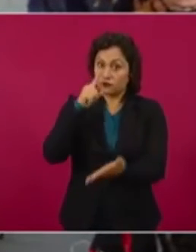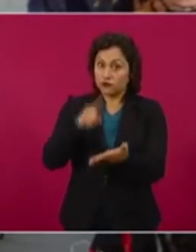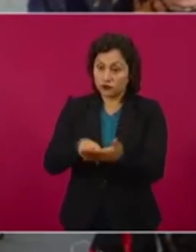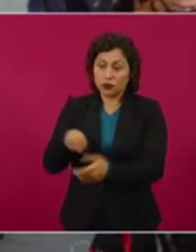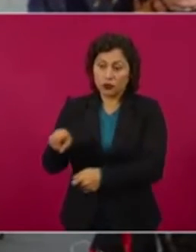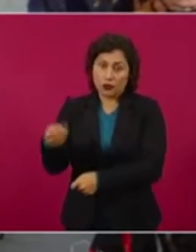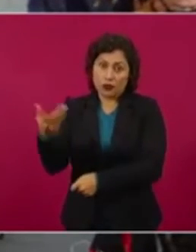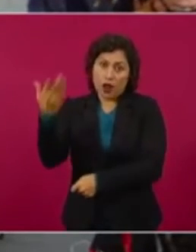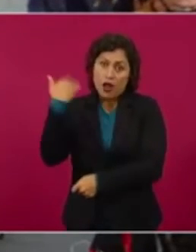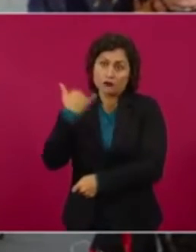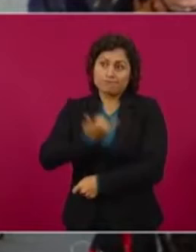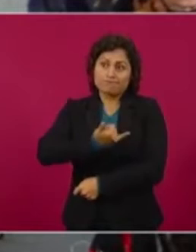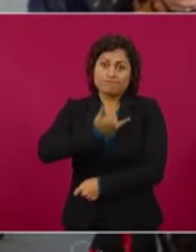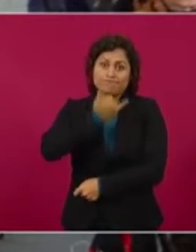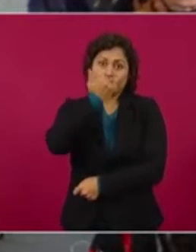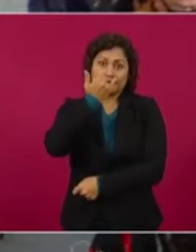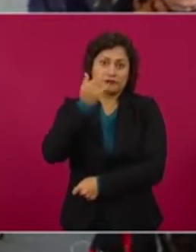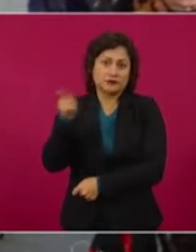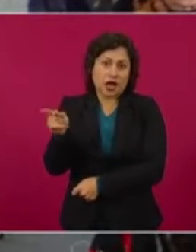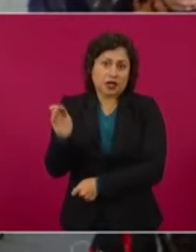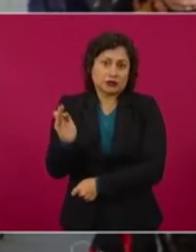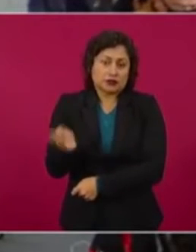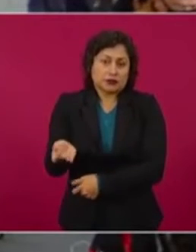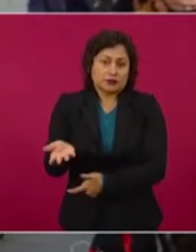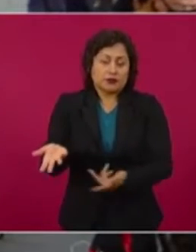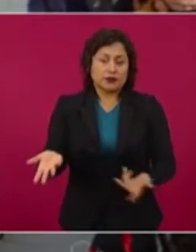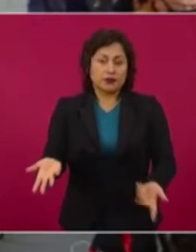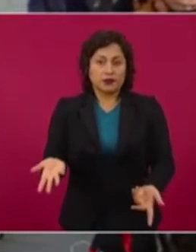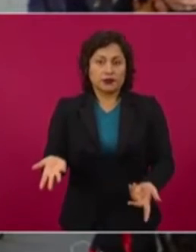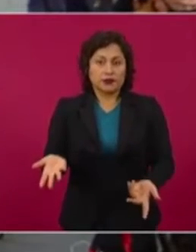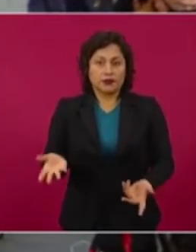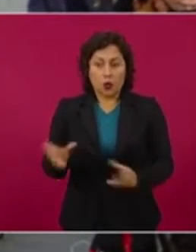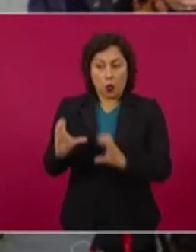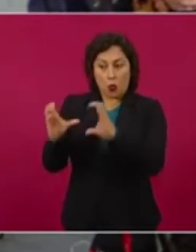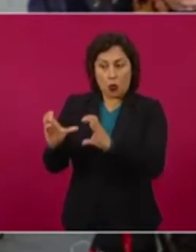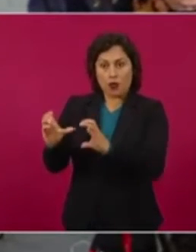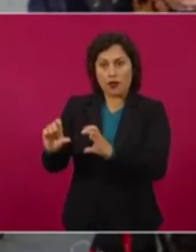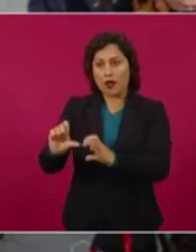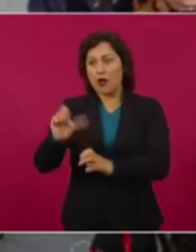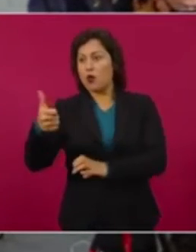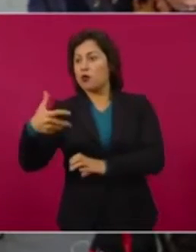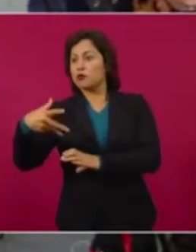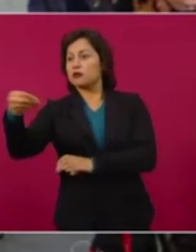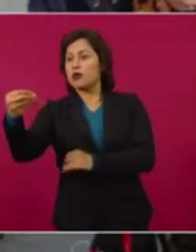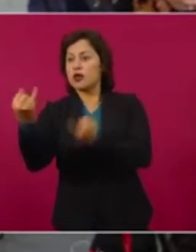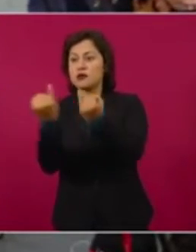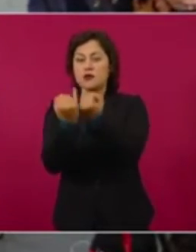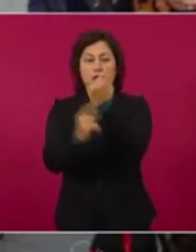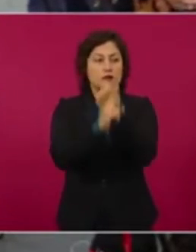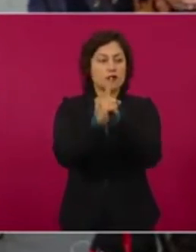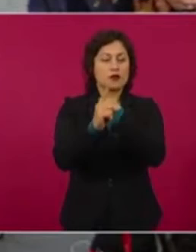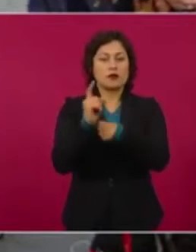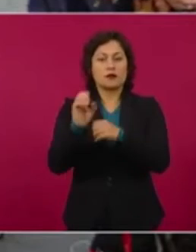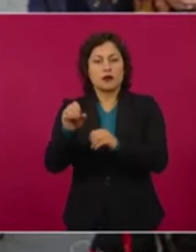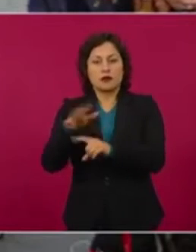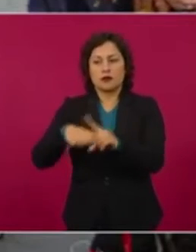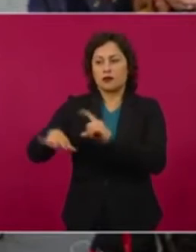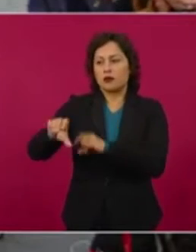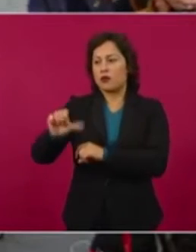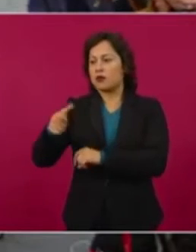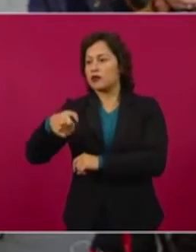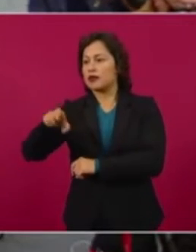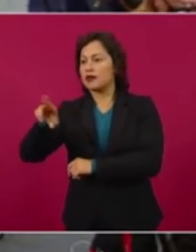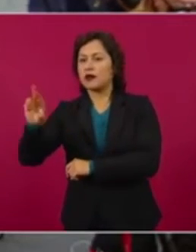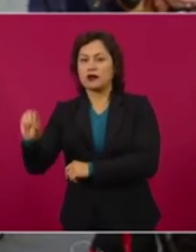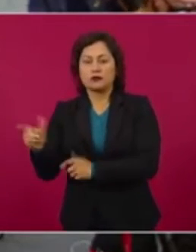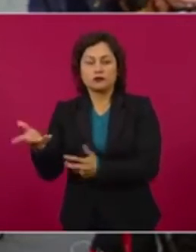pues se puede a lo mejor cuidar que no suceda en otros lugares, señor presidente, o en otras zonas de Quintana Roo, ¿no? Porque ya